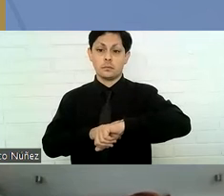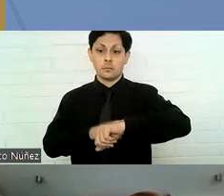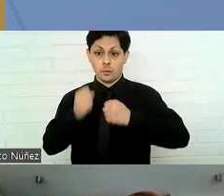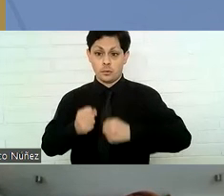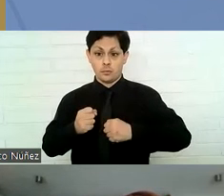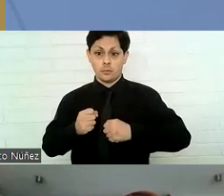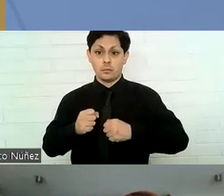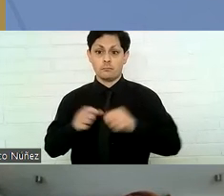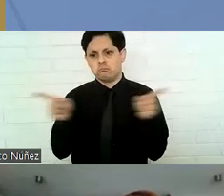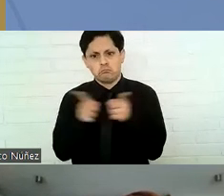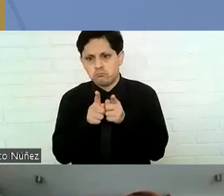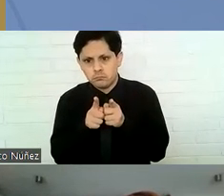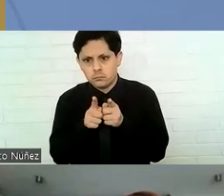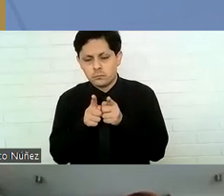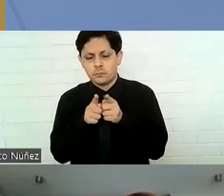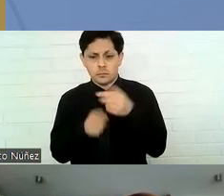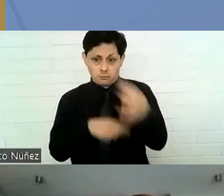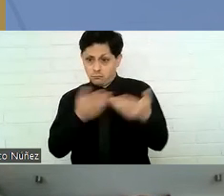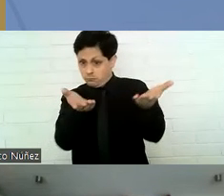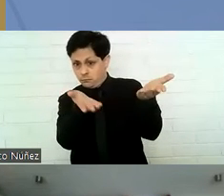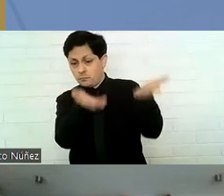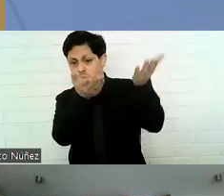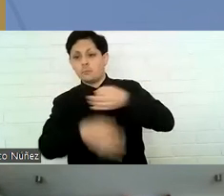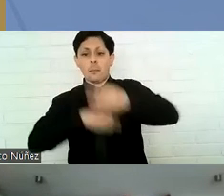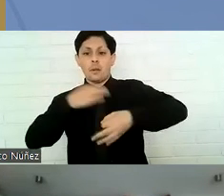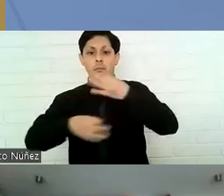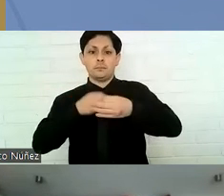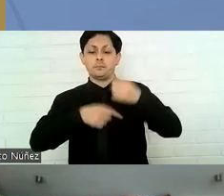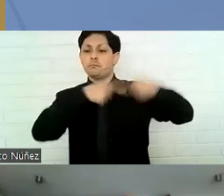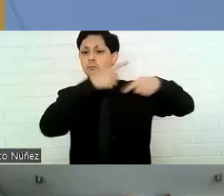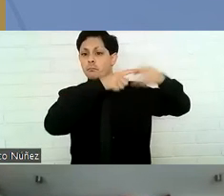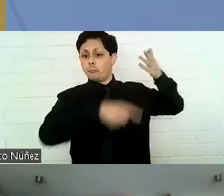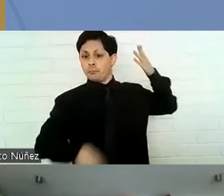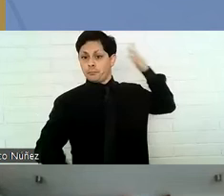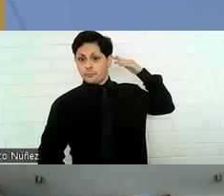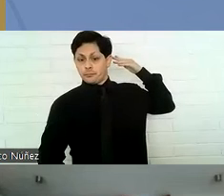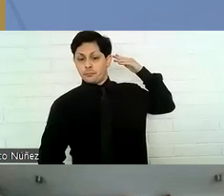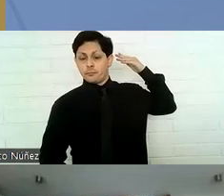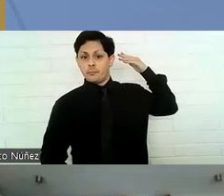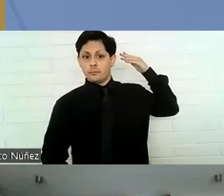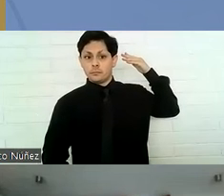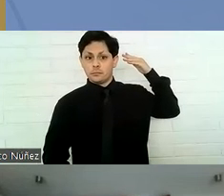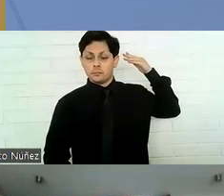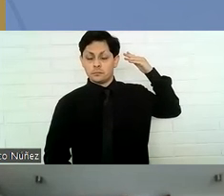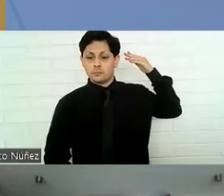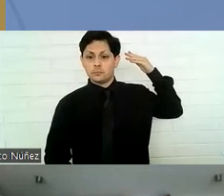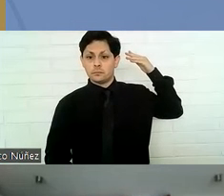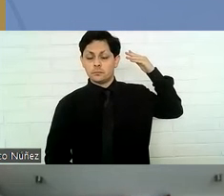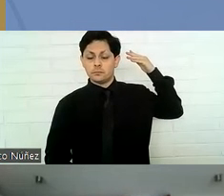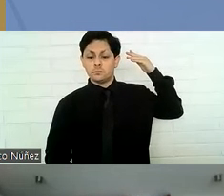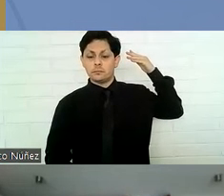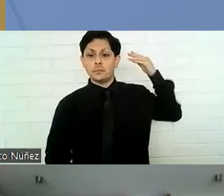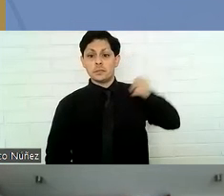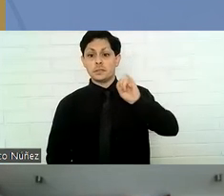forma breve complementar, ¿no? Con esta mirada, esta epistemología que ha ido habitando en esta zona.